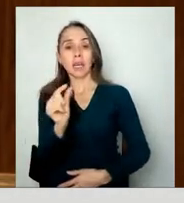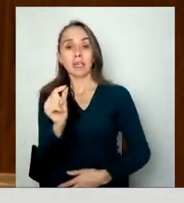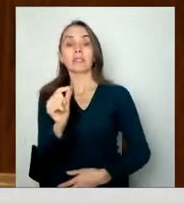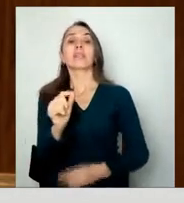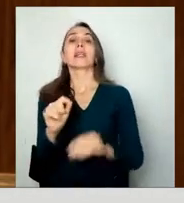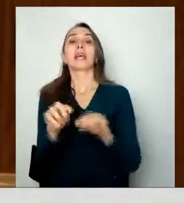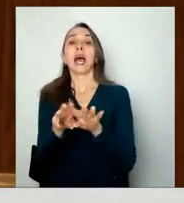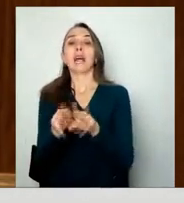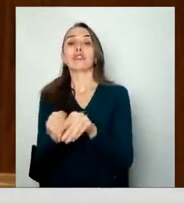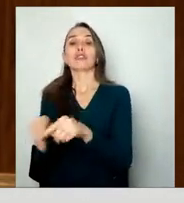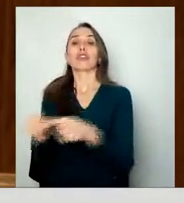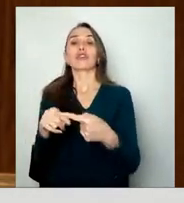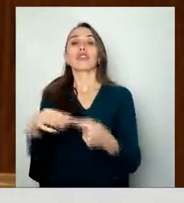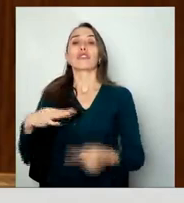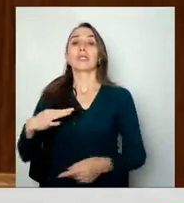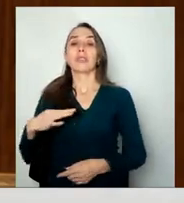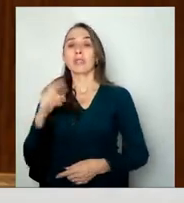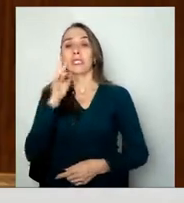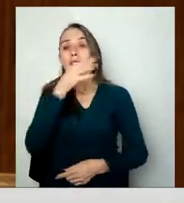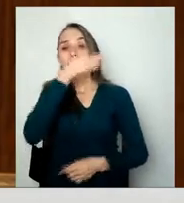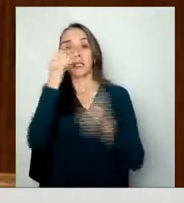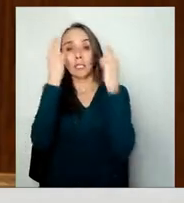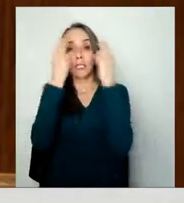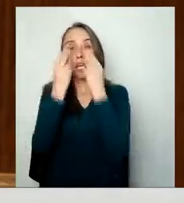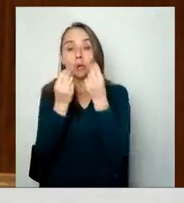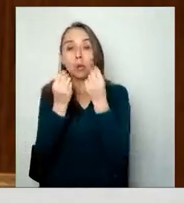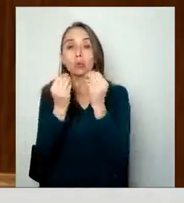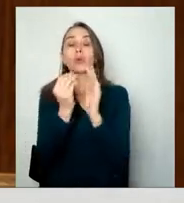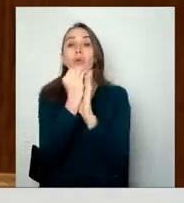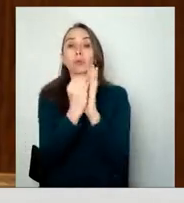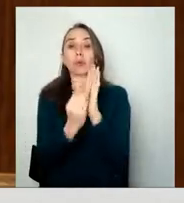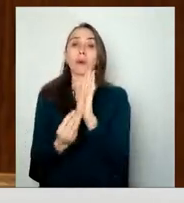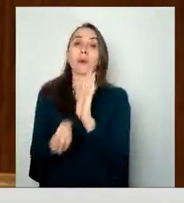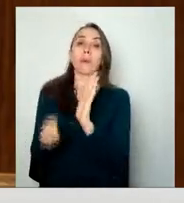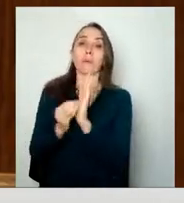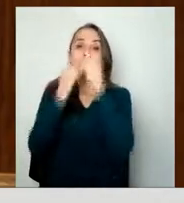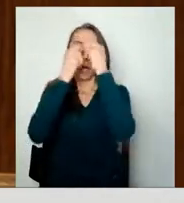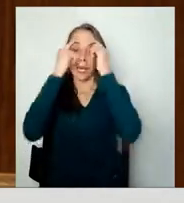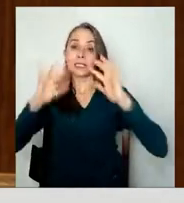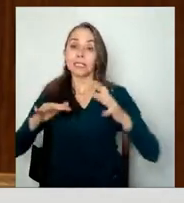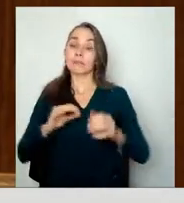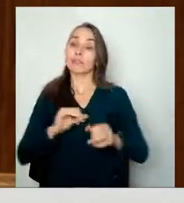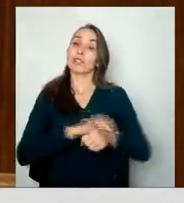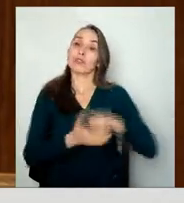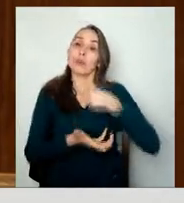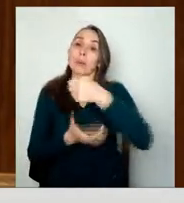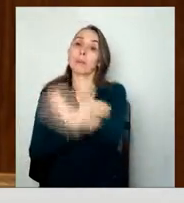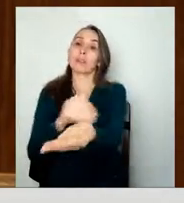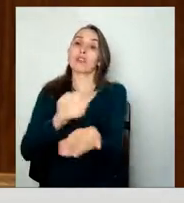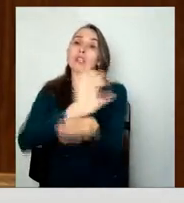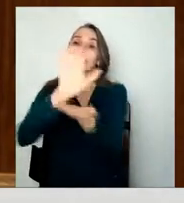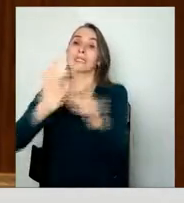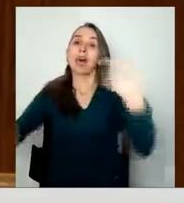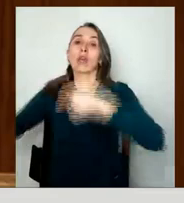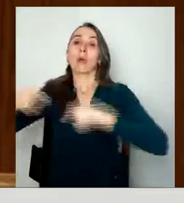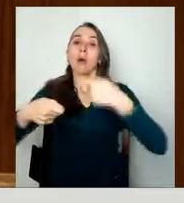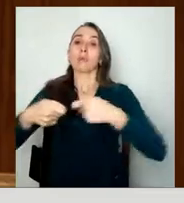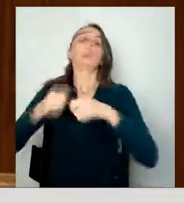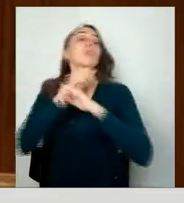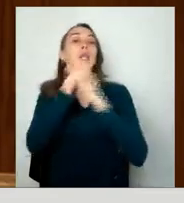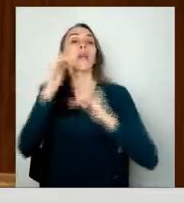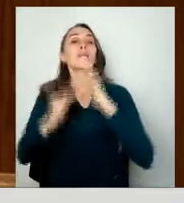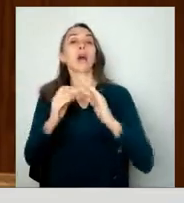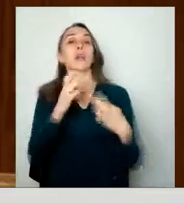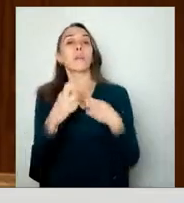sin fines de lucro con el propósito de concretar fue esfuerzos y recursos para preservar y difundir el valioso patrimonio